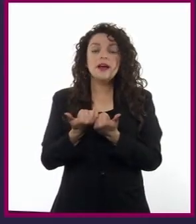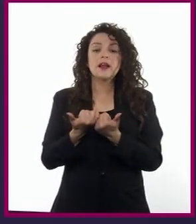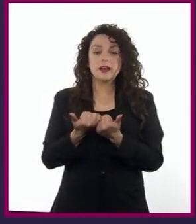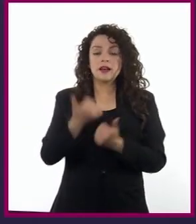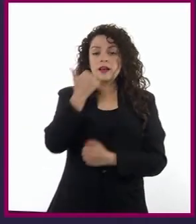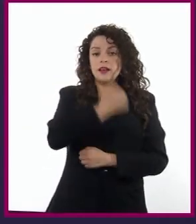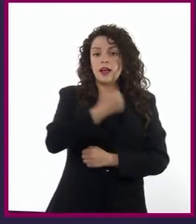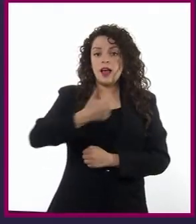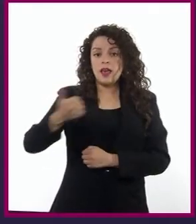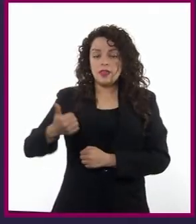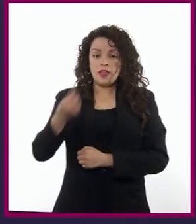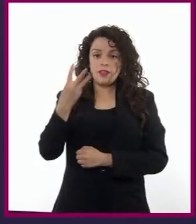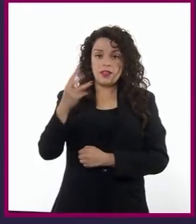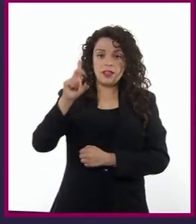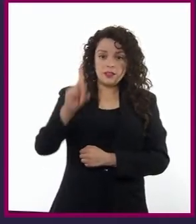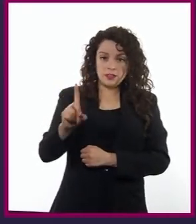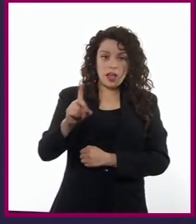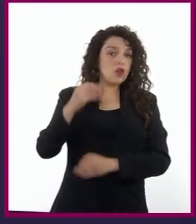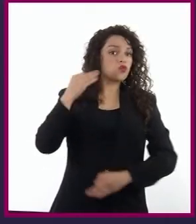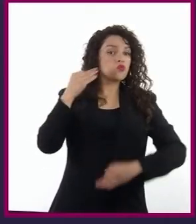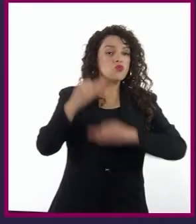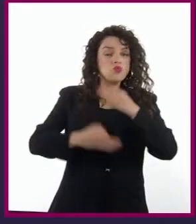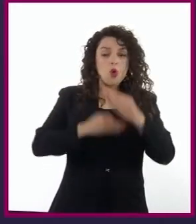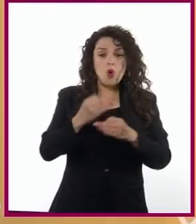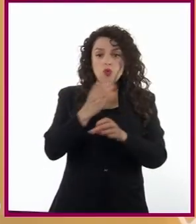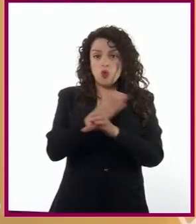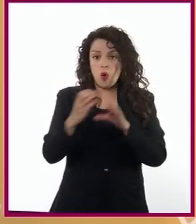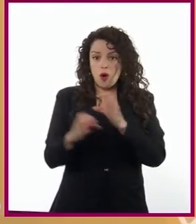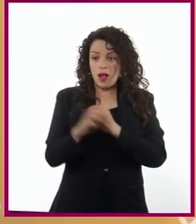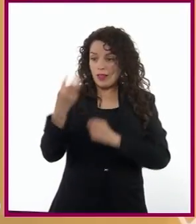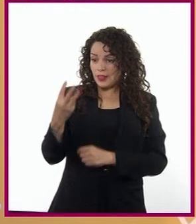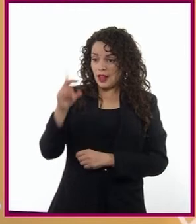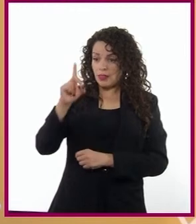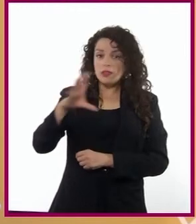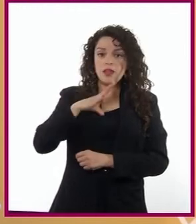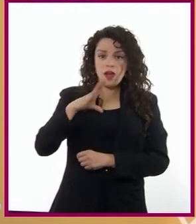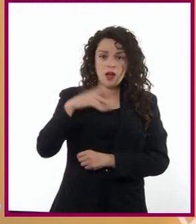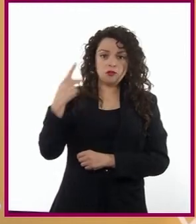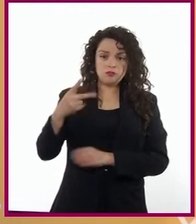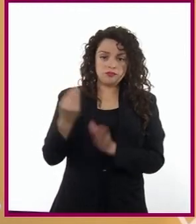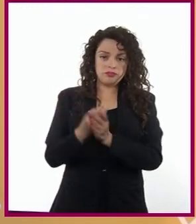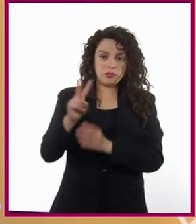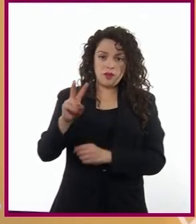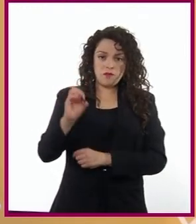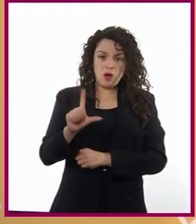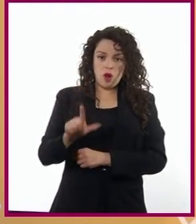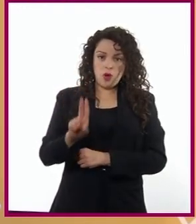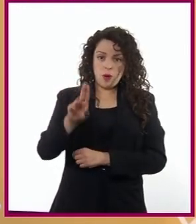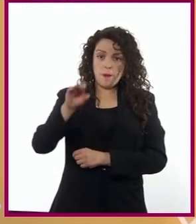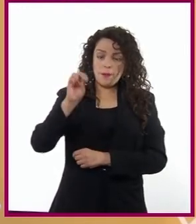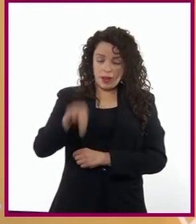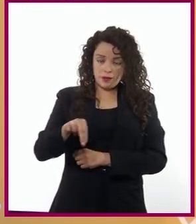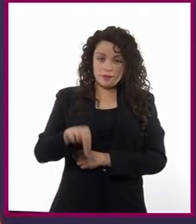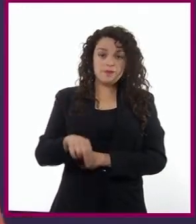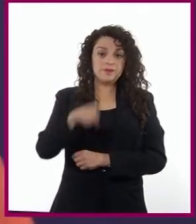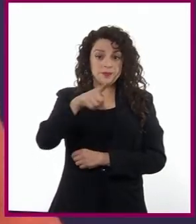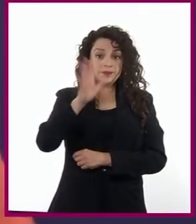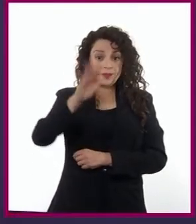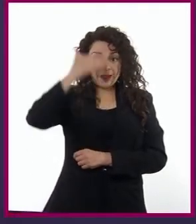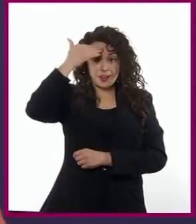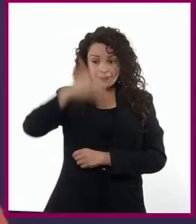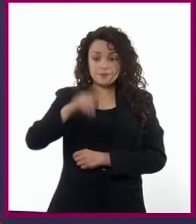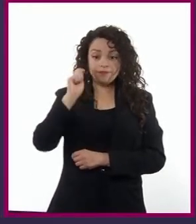tridimensionales y todo cuerpo tridimensional tiene un volumen. El día de hoy verificamos que el concepto de volumen